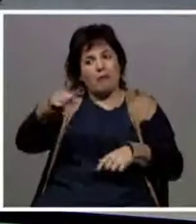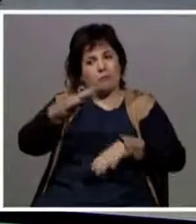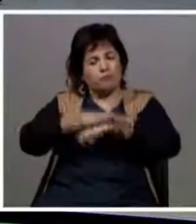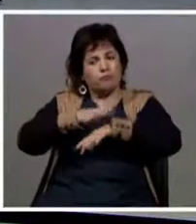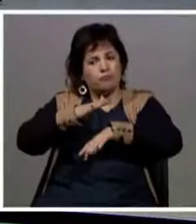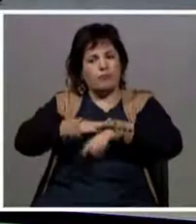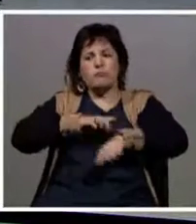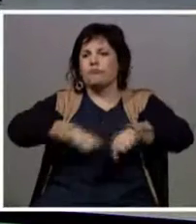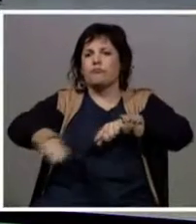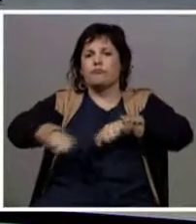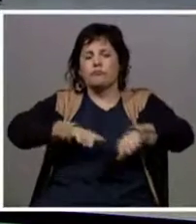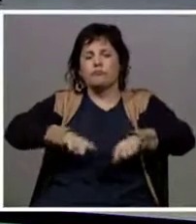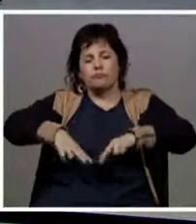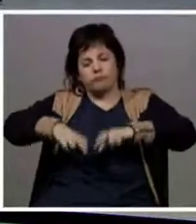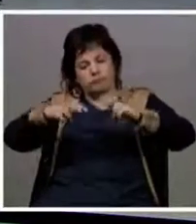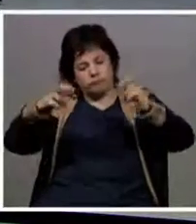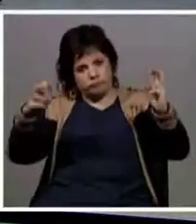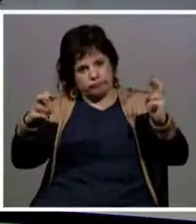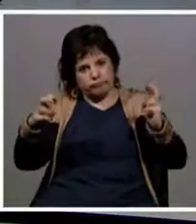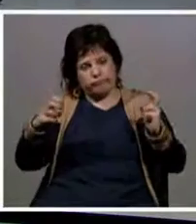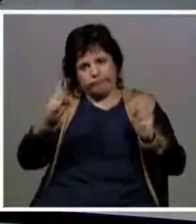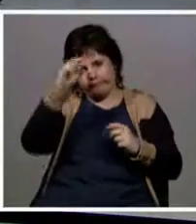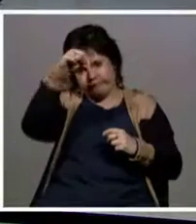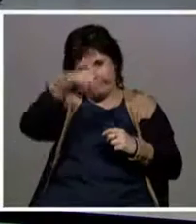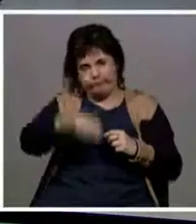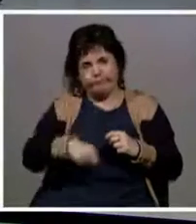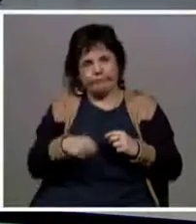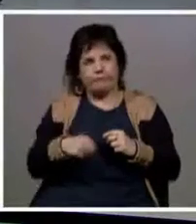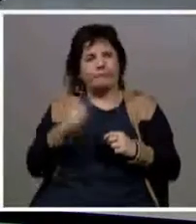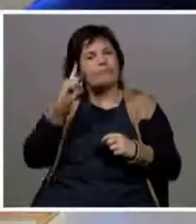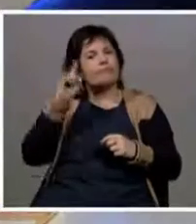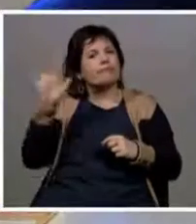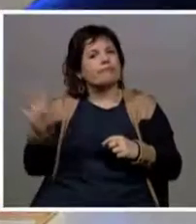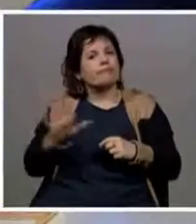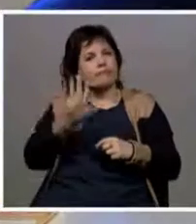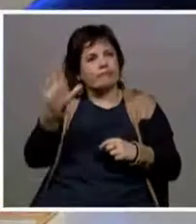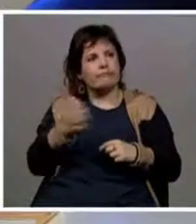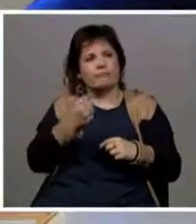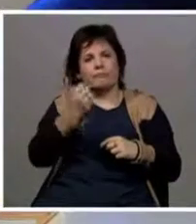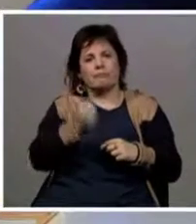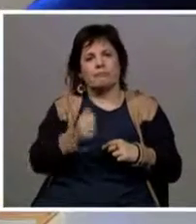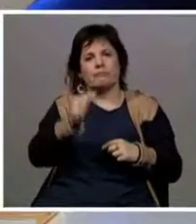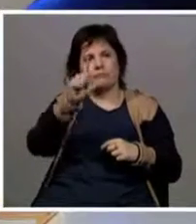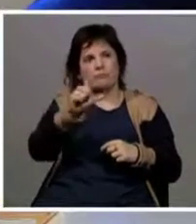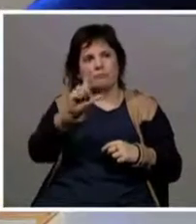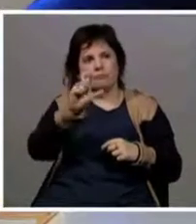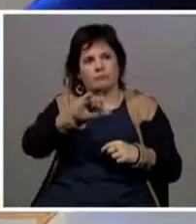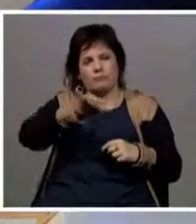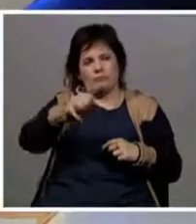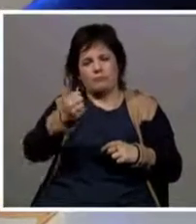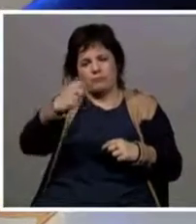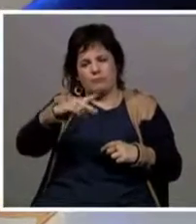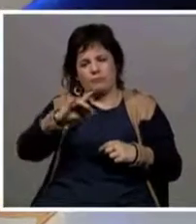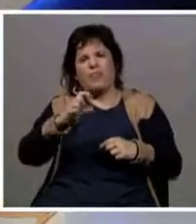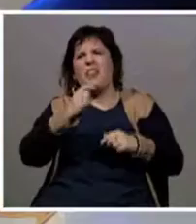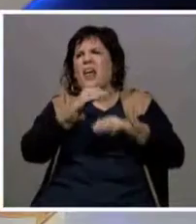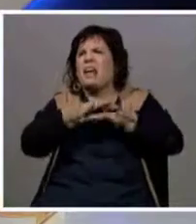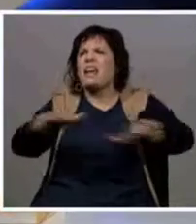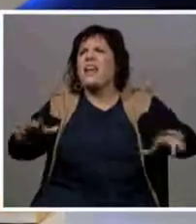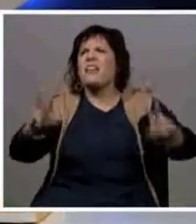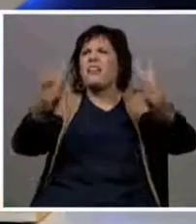investigación coordinó una investigación aquí en montevideo estamos hablando de alejandra lópez psicóloga y que nada más coordina la red temática de